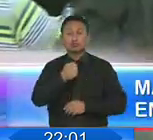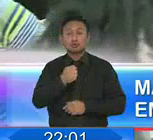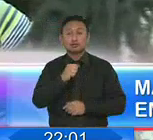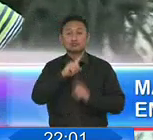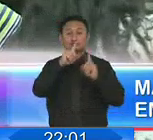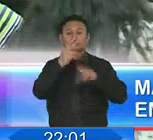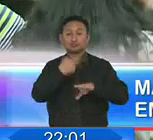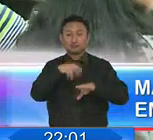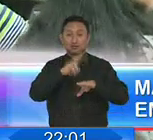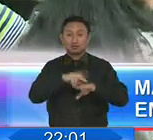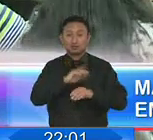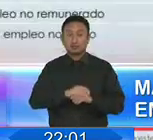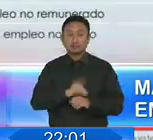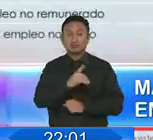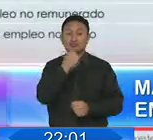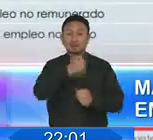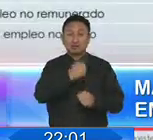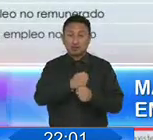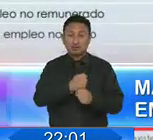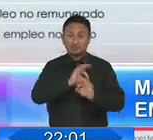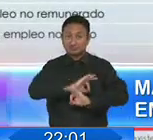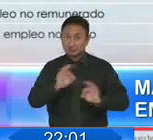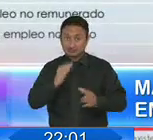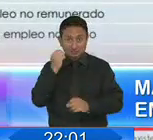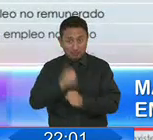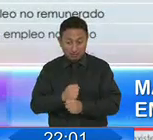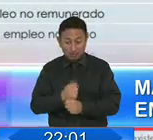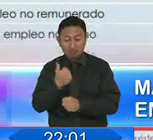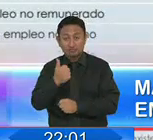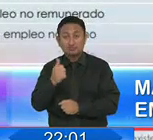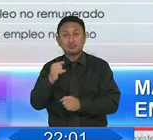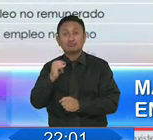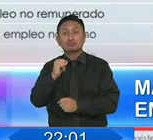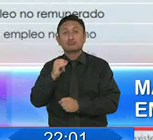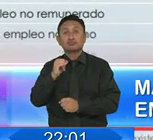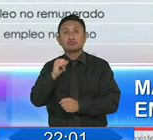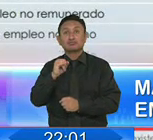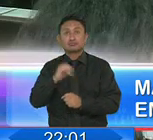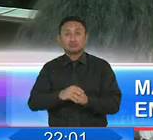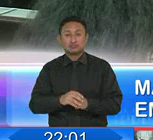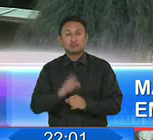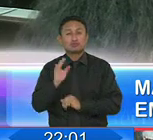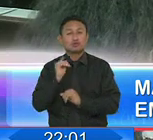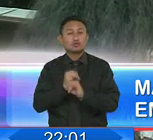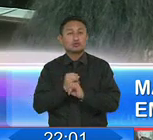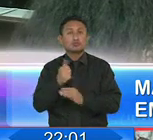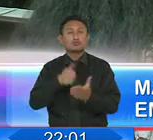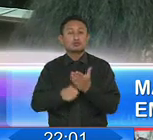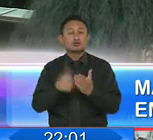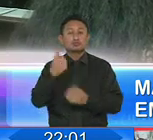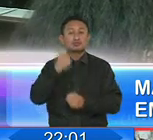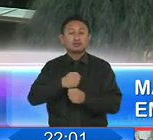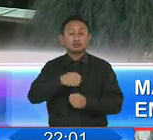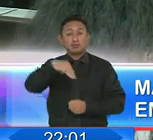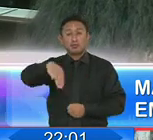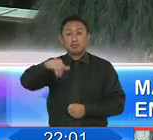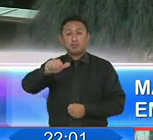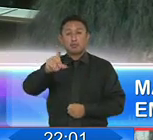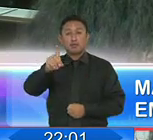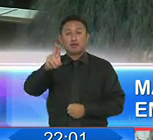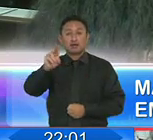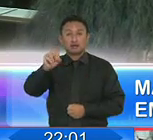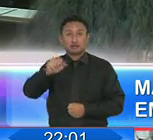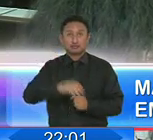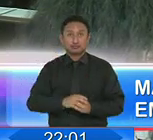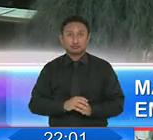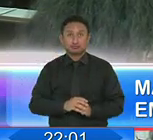Empleo, Desempleo y Subempleo elaborada por el INEC, estuvieron presentes, además del titular de esa institución, el ministro de Trabajo Andrés Madero y el ministro de Producción